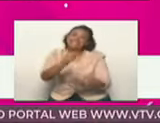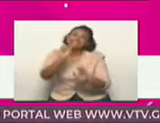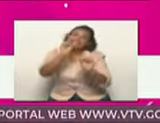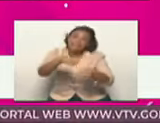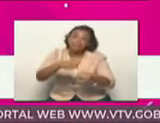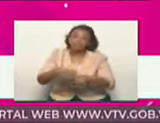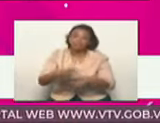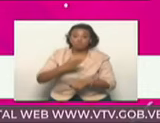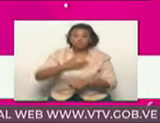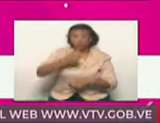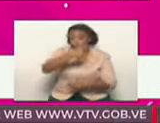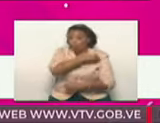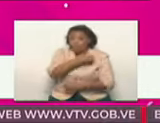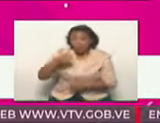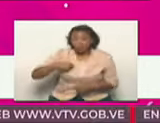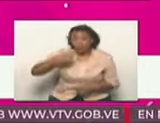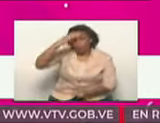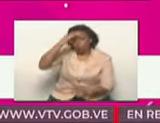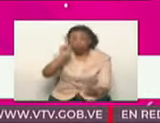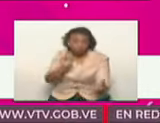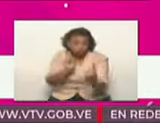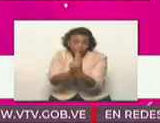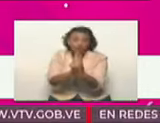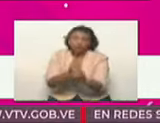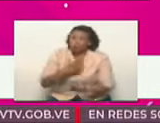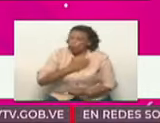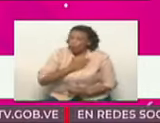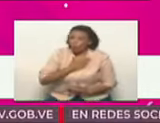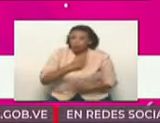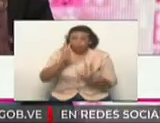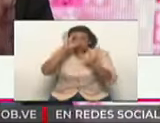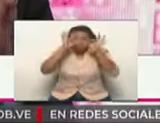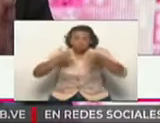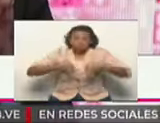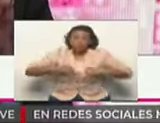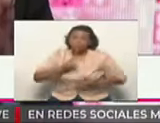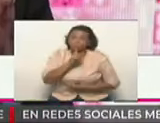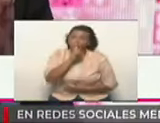A mí personalmente, cara a cara, te lo puedo decir, ajá, me guardé el chisme.